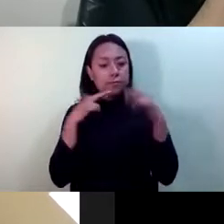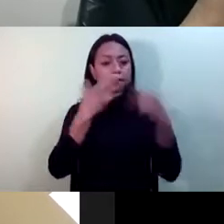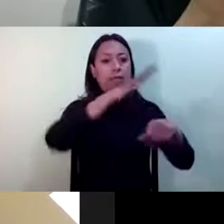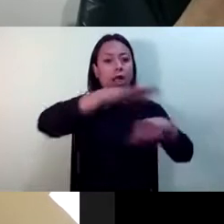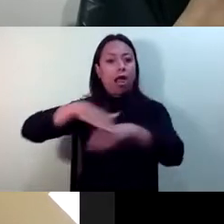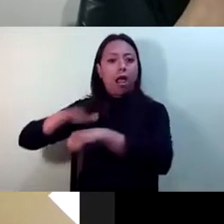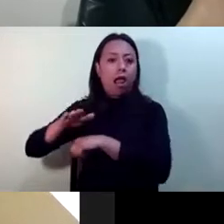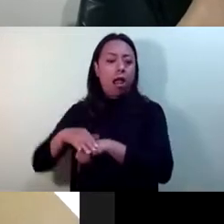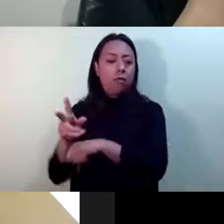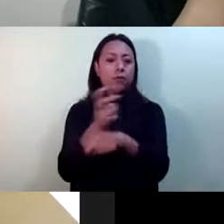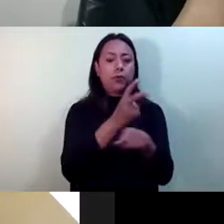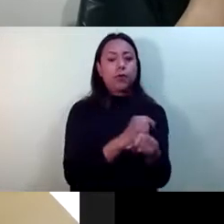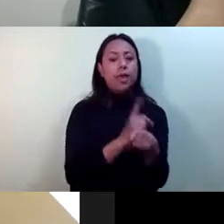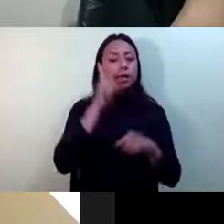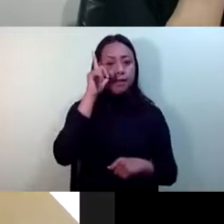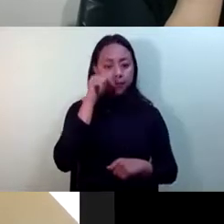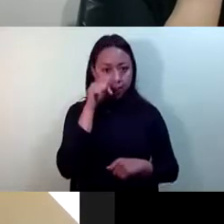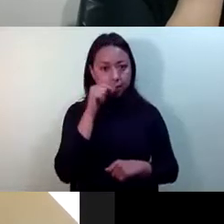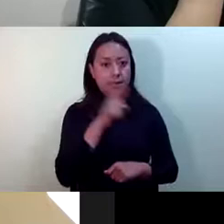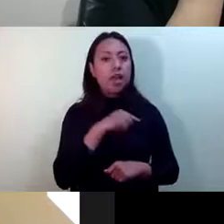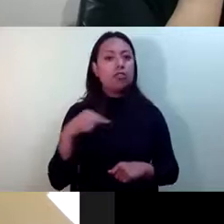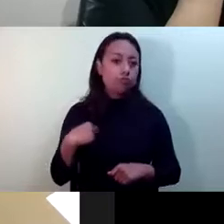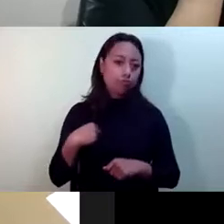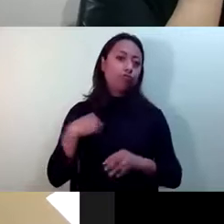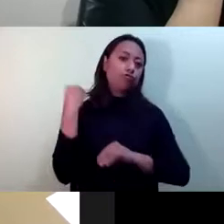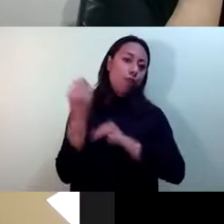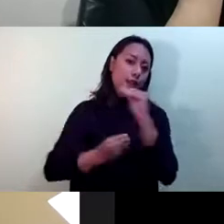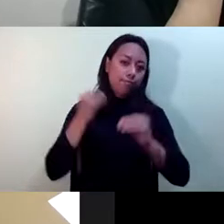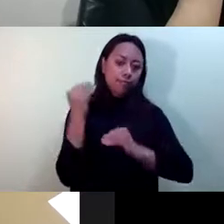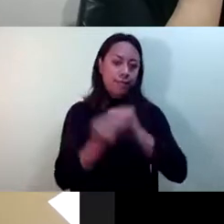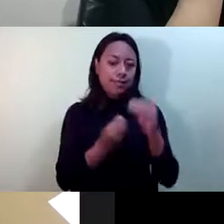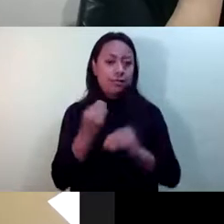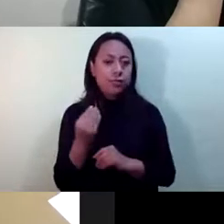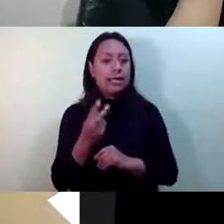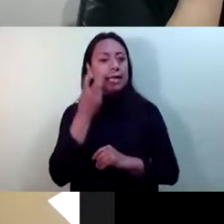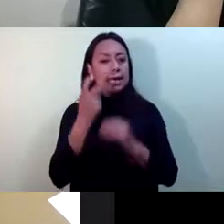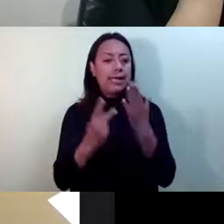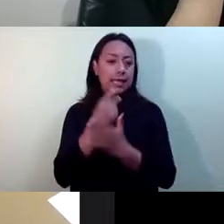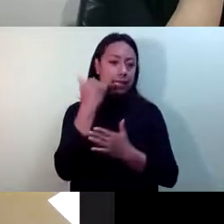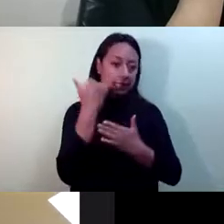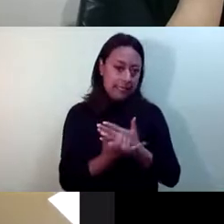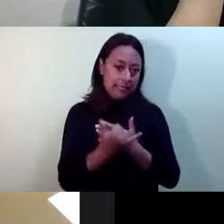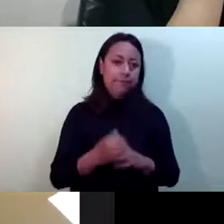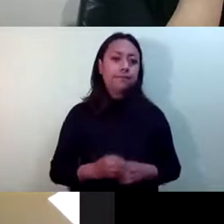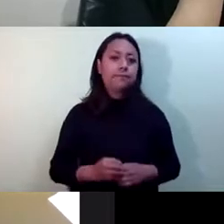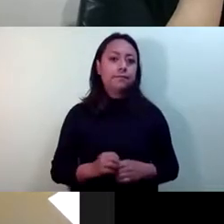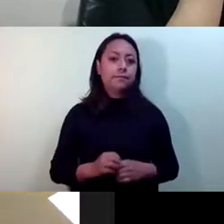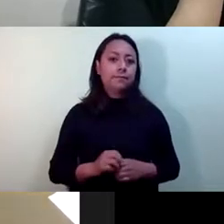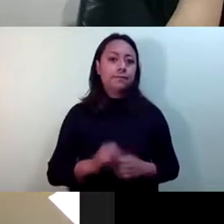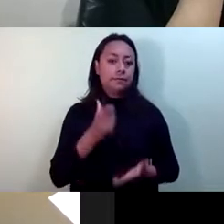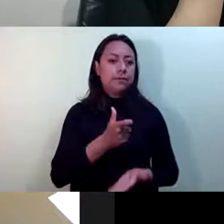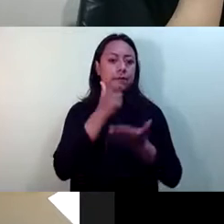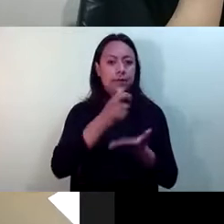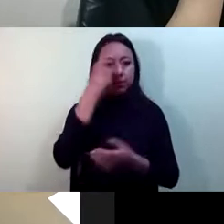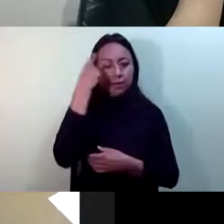y el día de mañana estaremos discutiendo este proyecto de presupuesto para